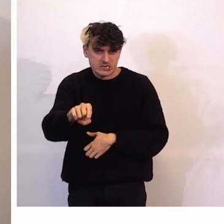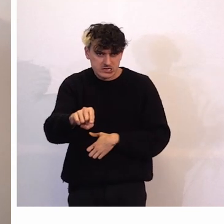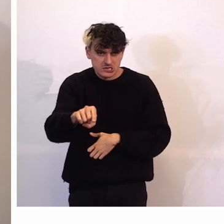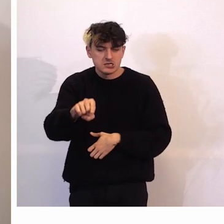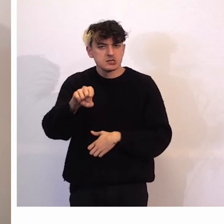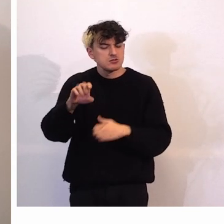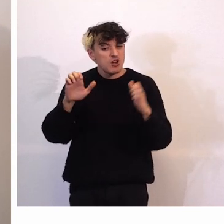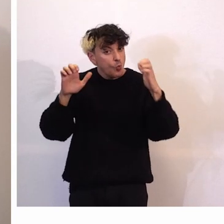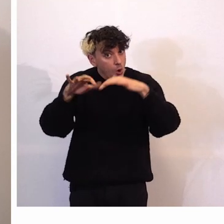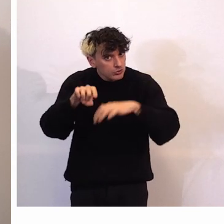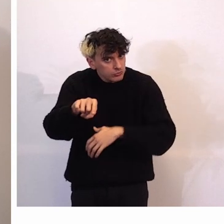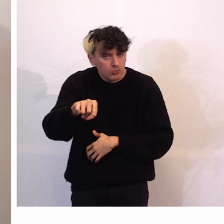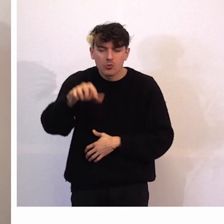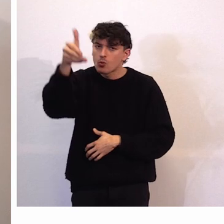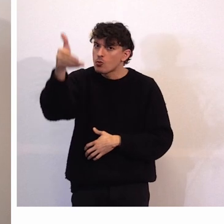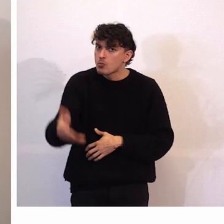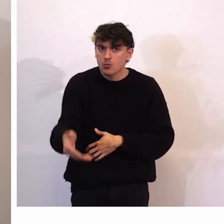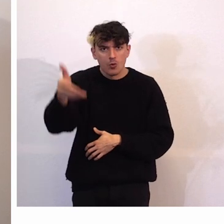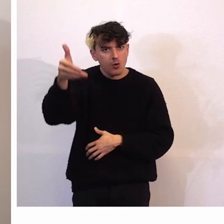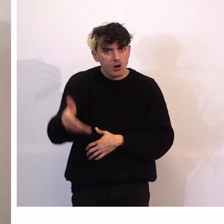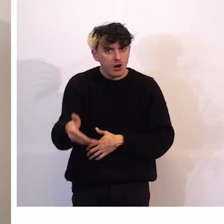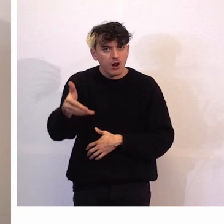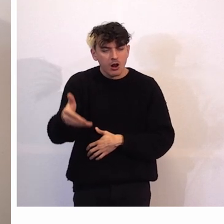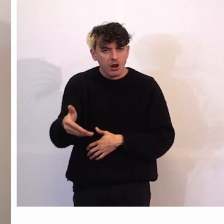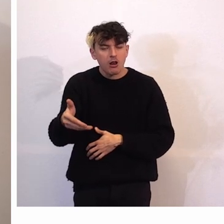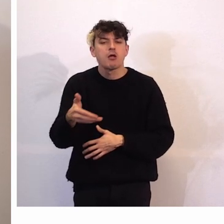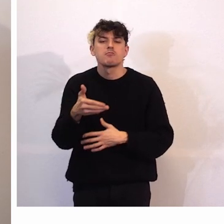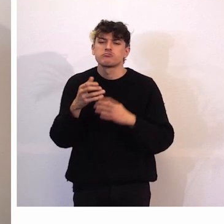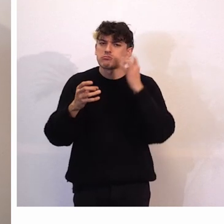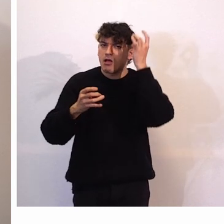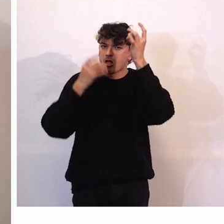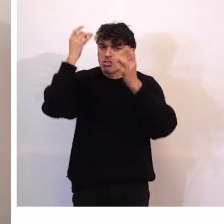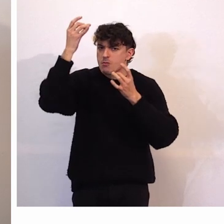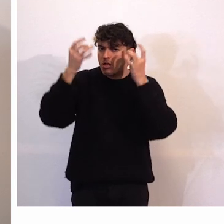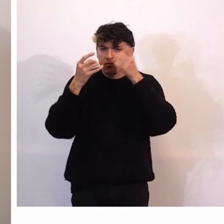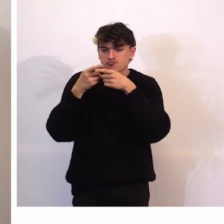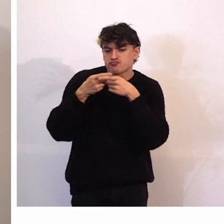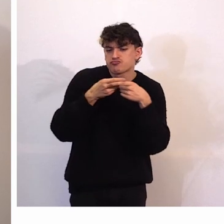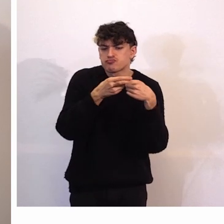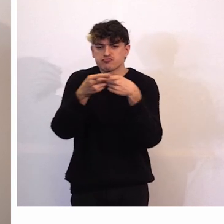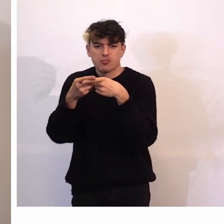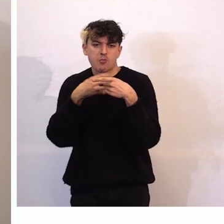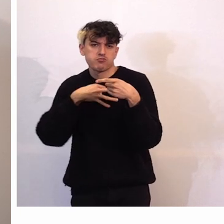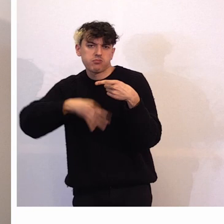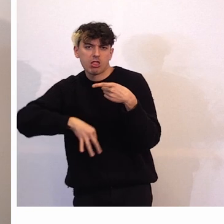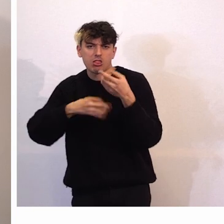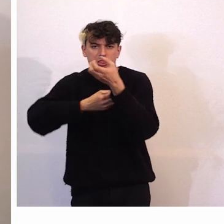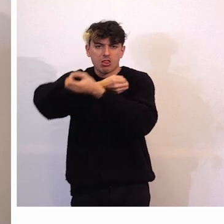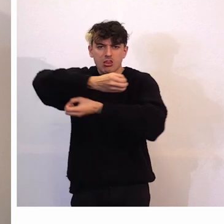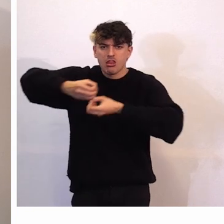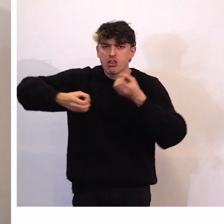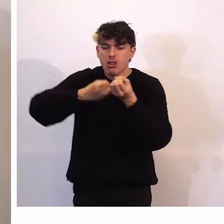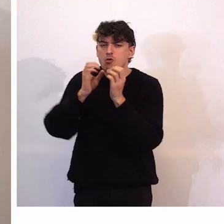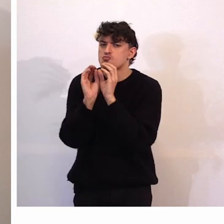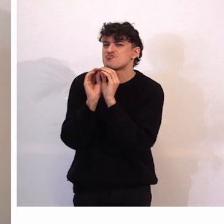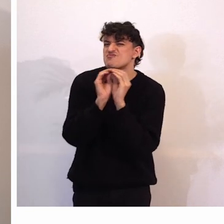porque podíamos compartir las actividades que hacíamos en cada grupo y poner en